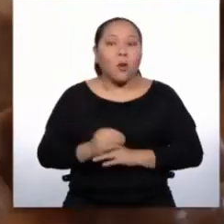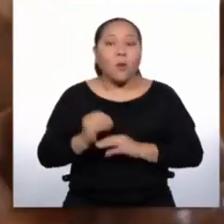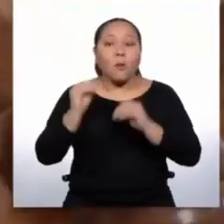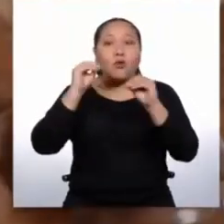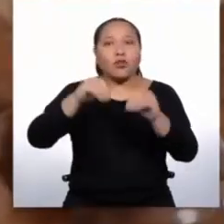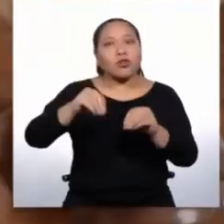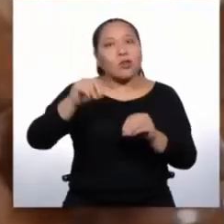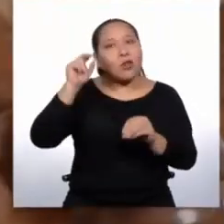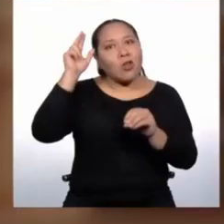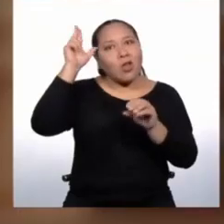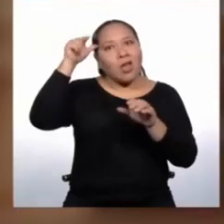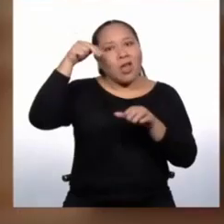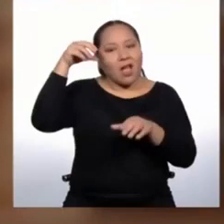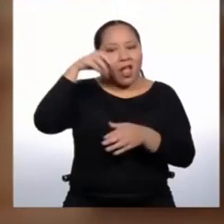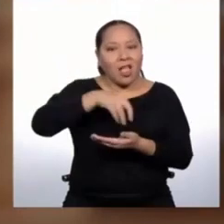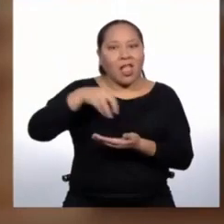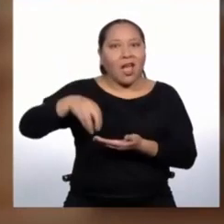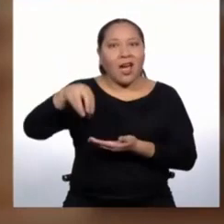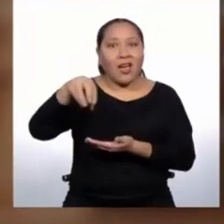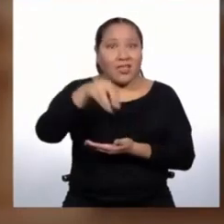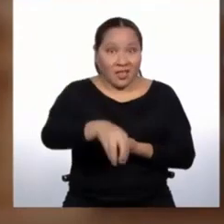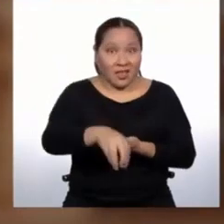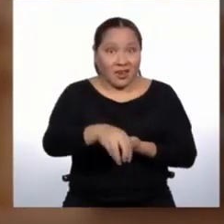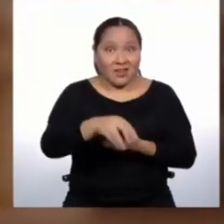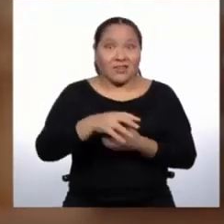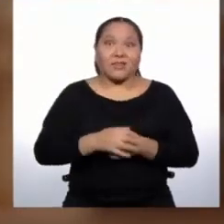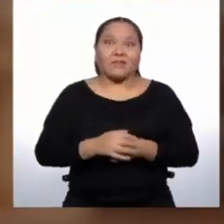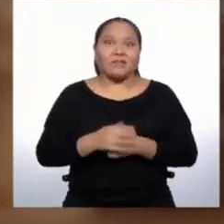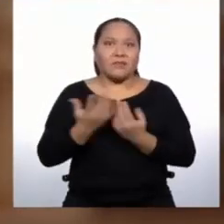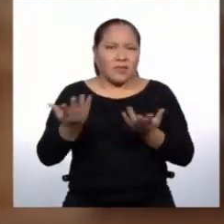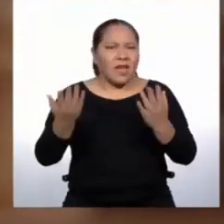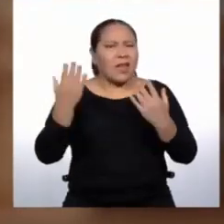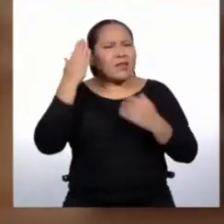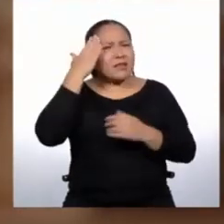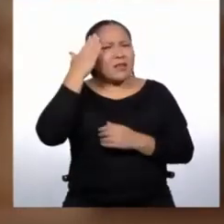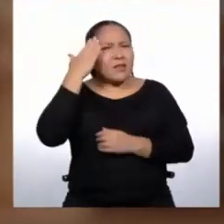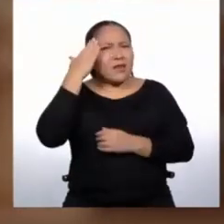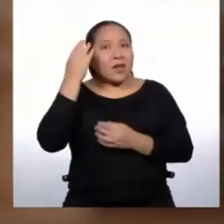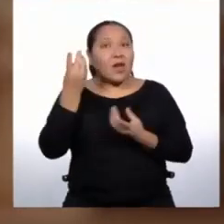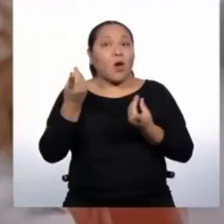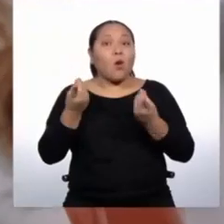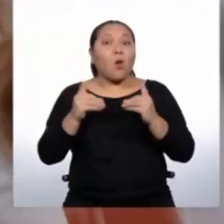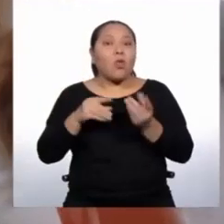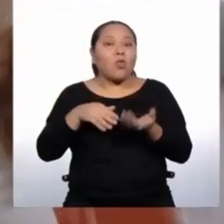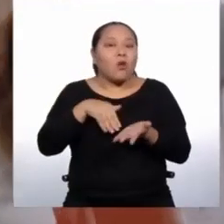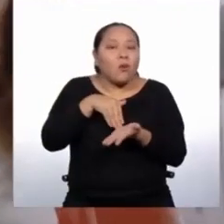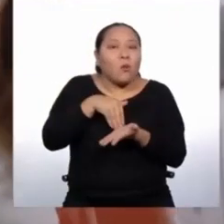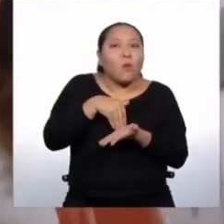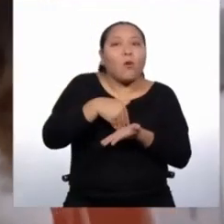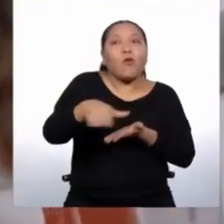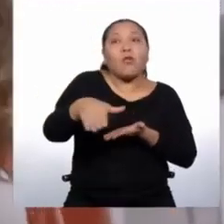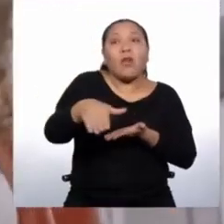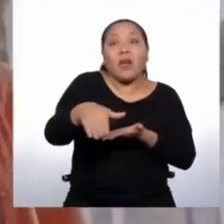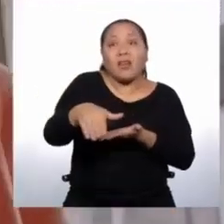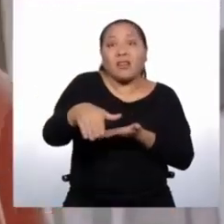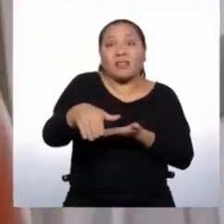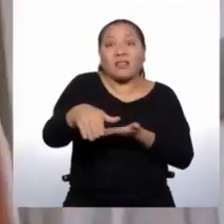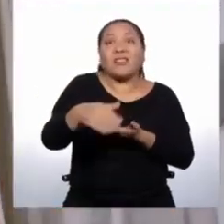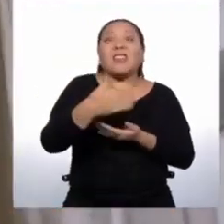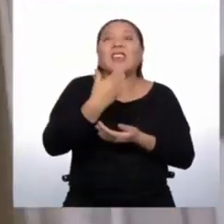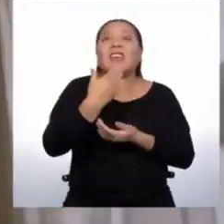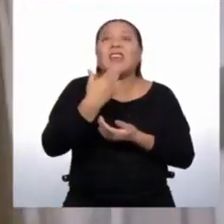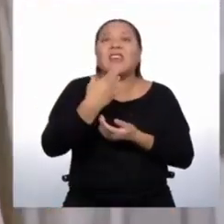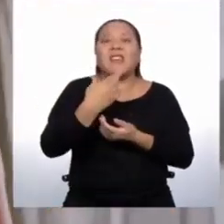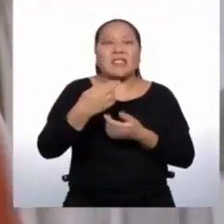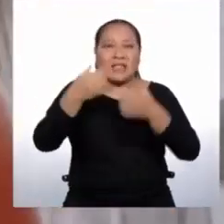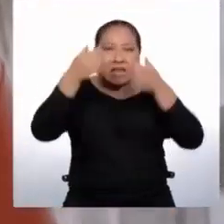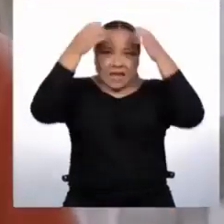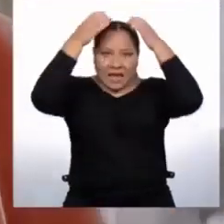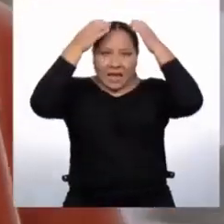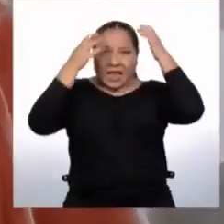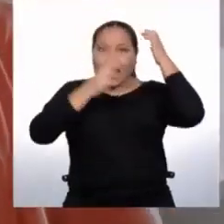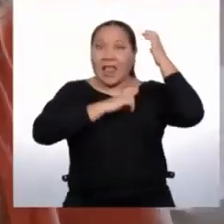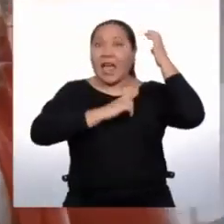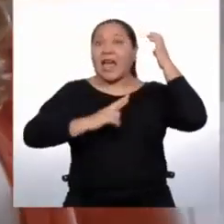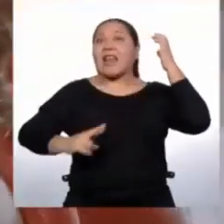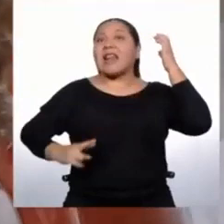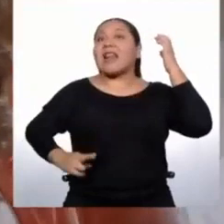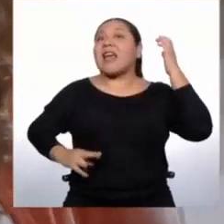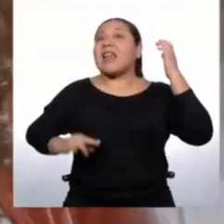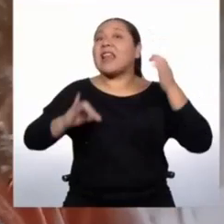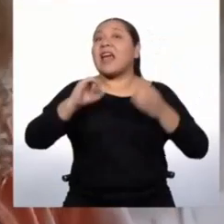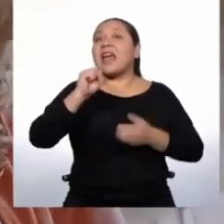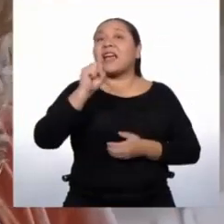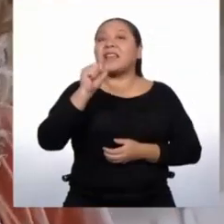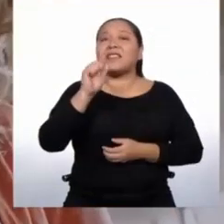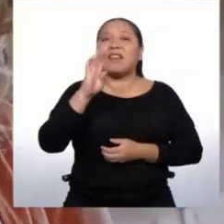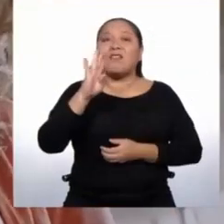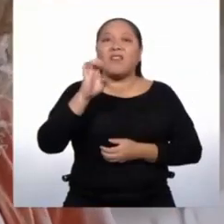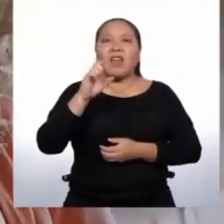país. Era de presumirse que terminada la expulsión de los invasores por la reina Isabel la Católica, desaparecerían